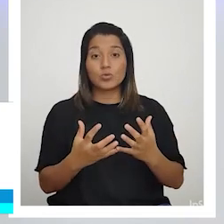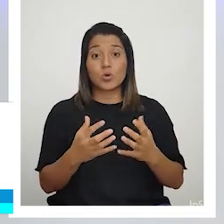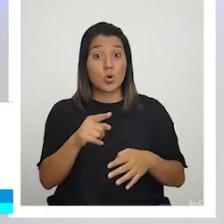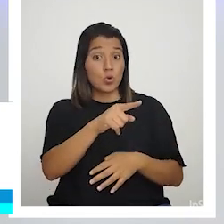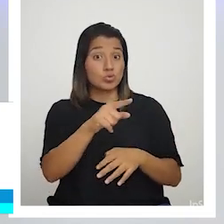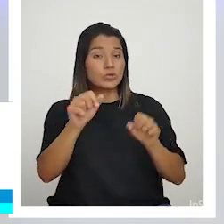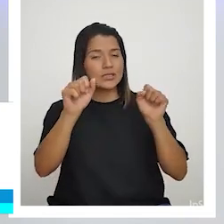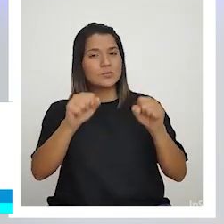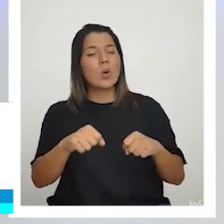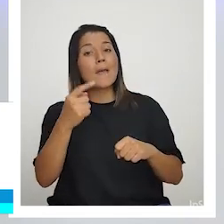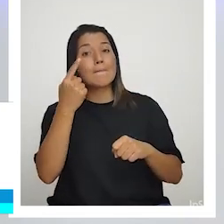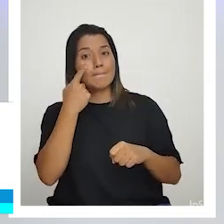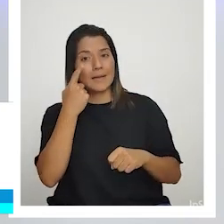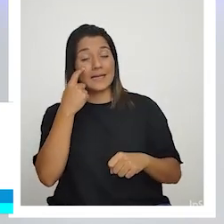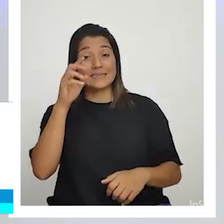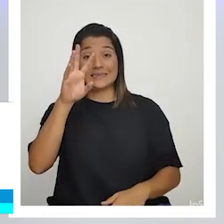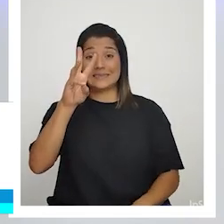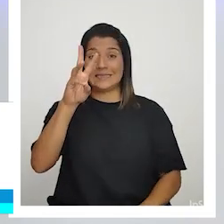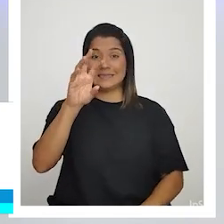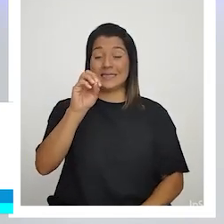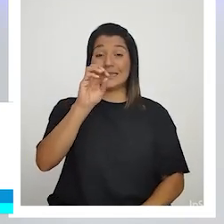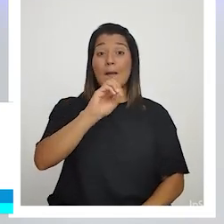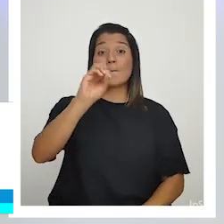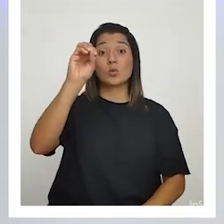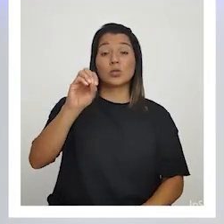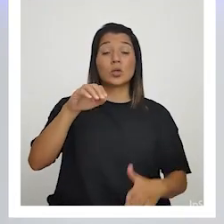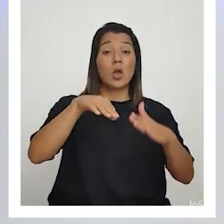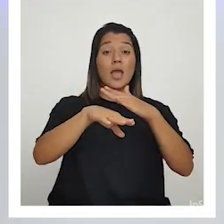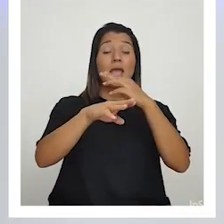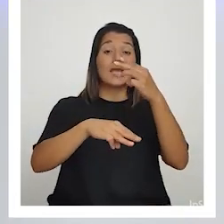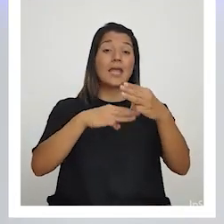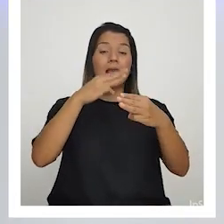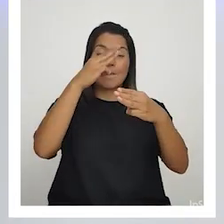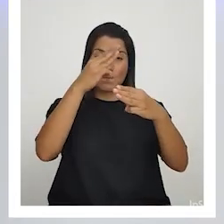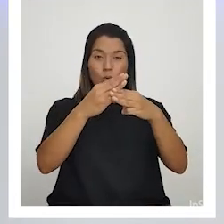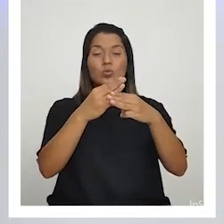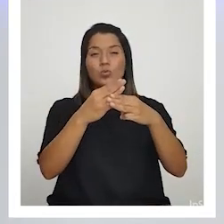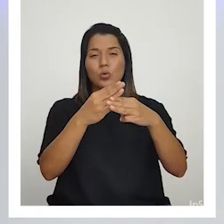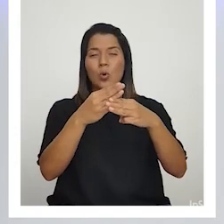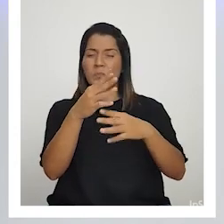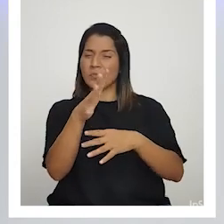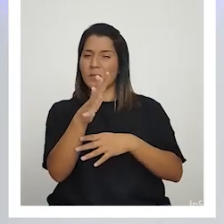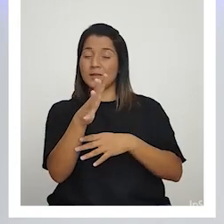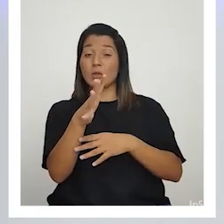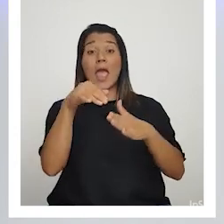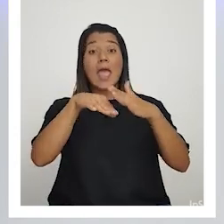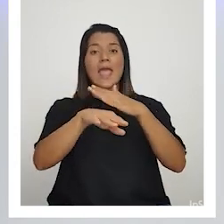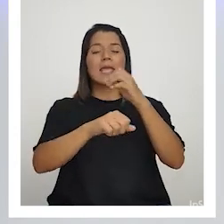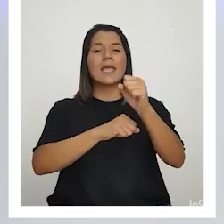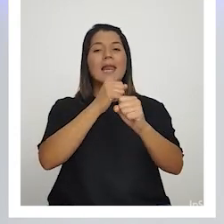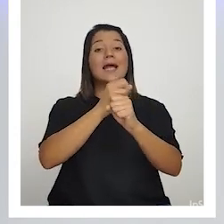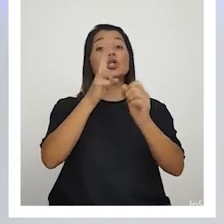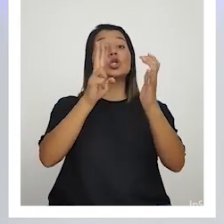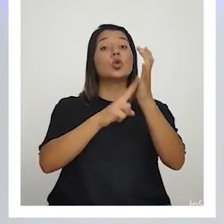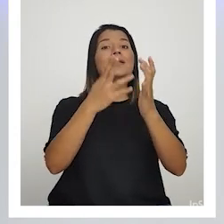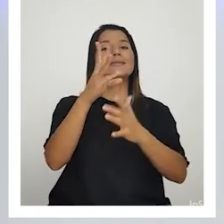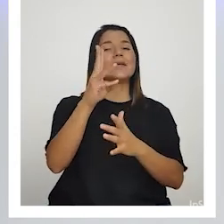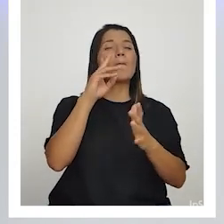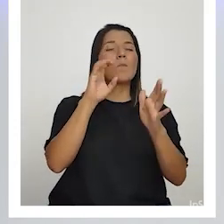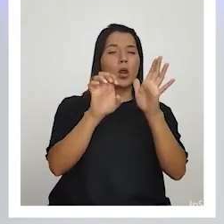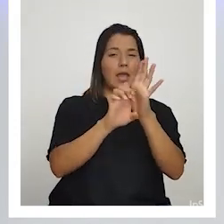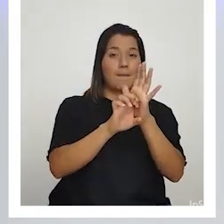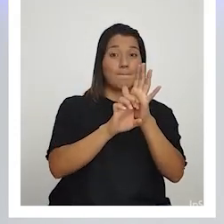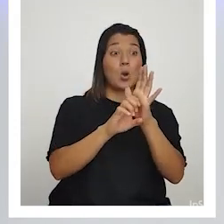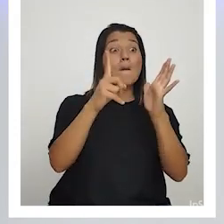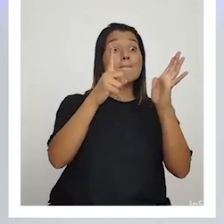el 60% a nivel mundial es como alrededor, en el 2016, por ejemplo, de 1.900 millones